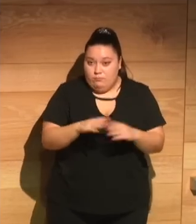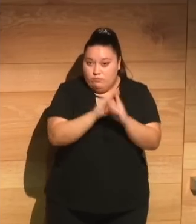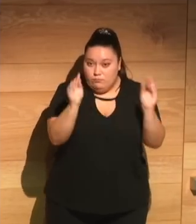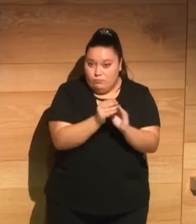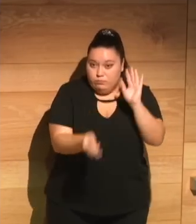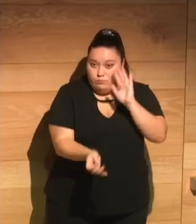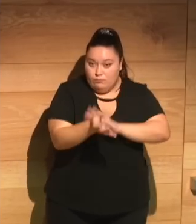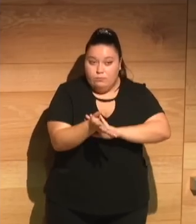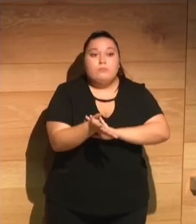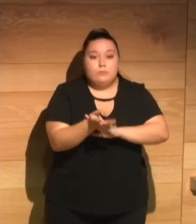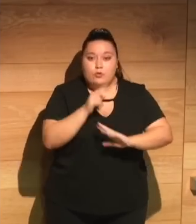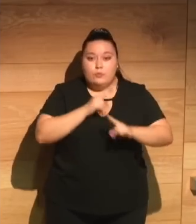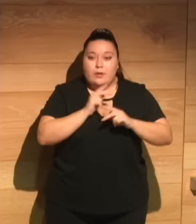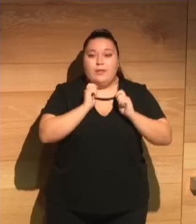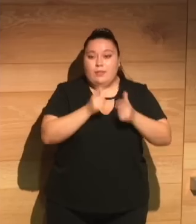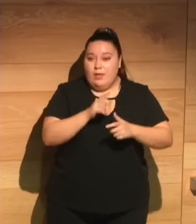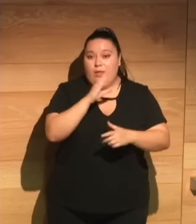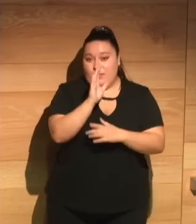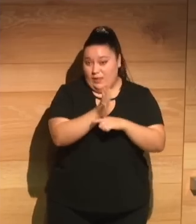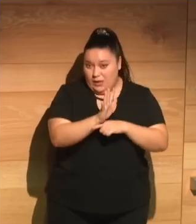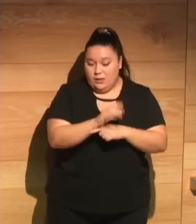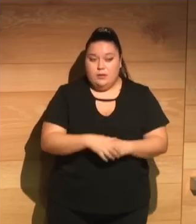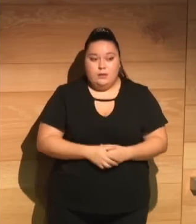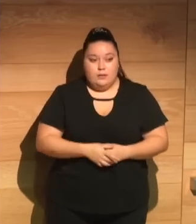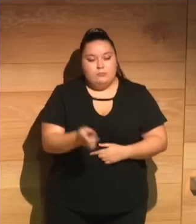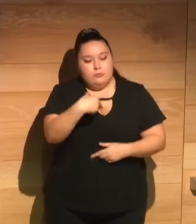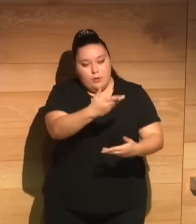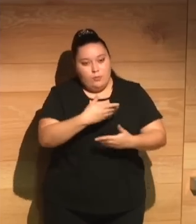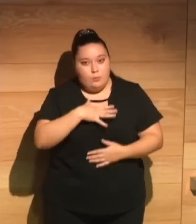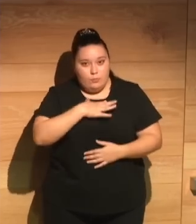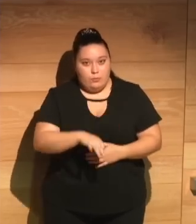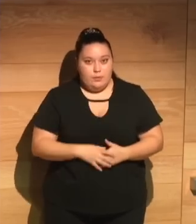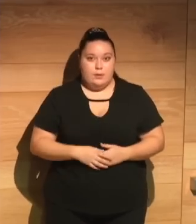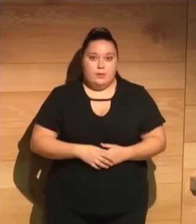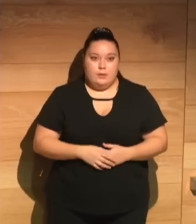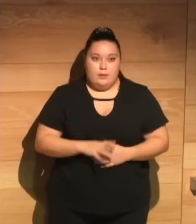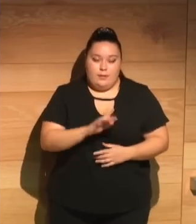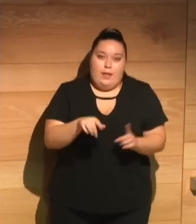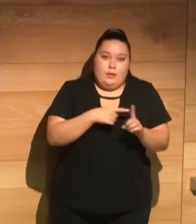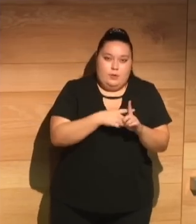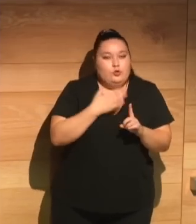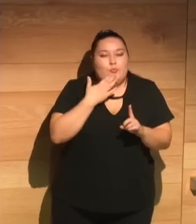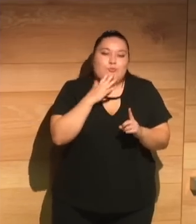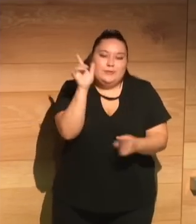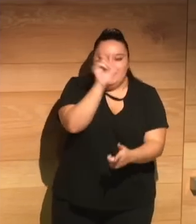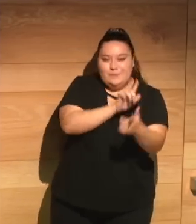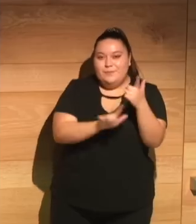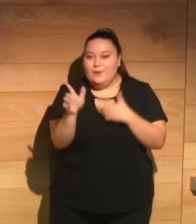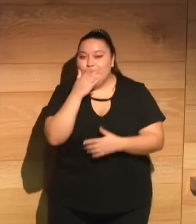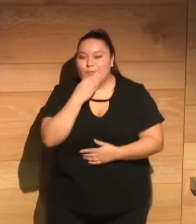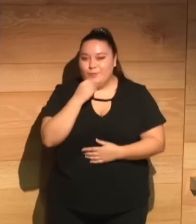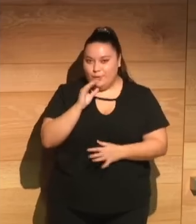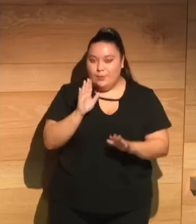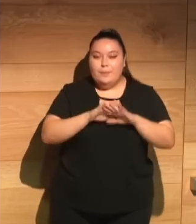llamamos de forma tan natural cine, creo que nos puede ayudar, además de hacer un viaje, espero, muy bonito,